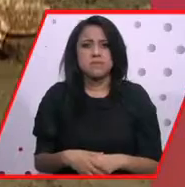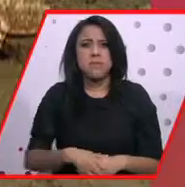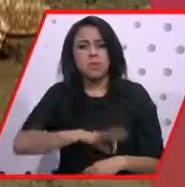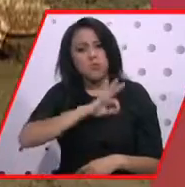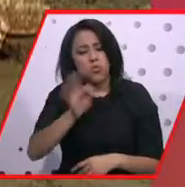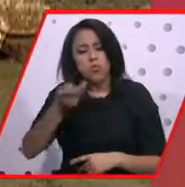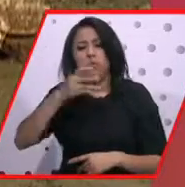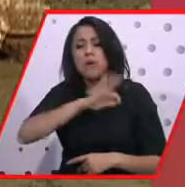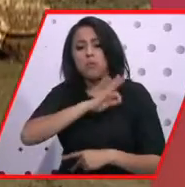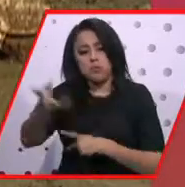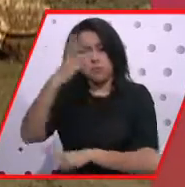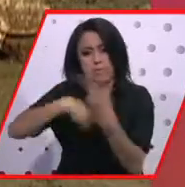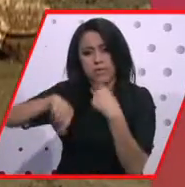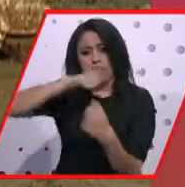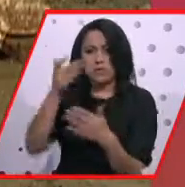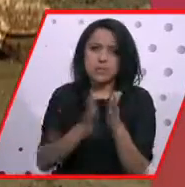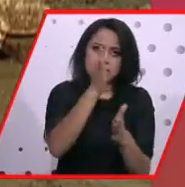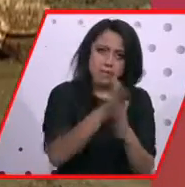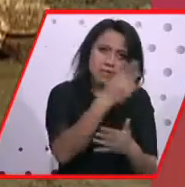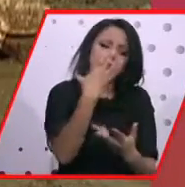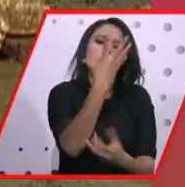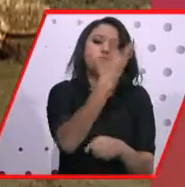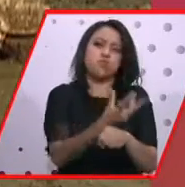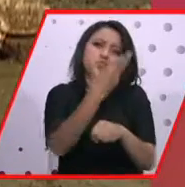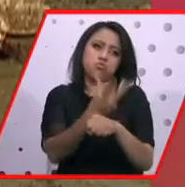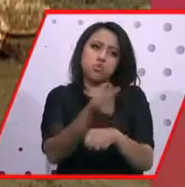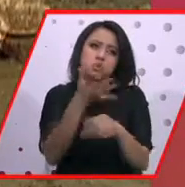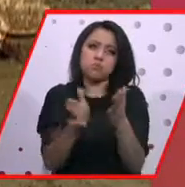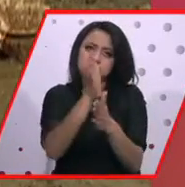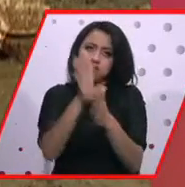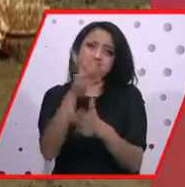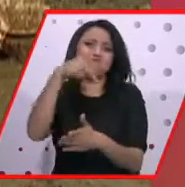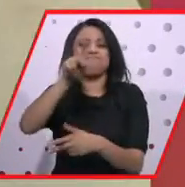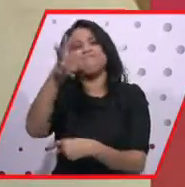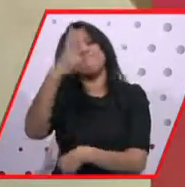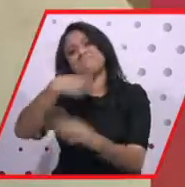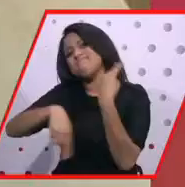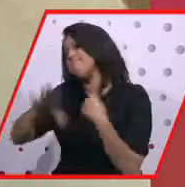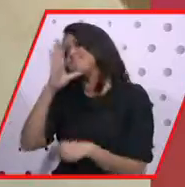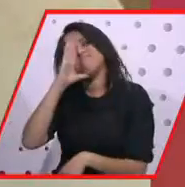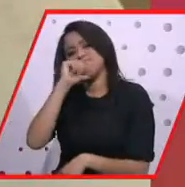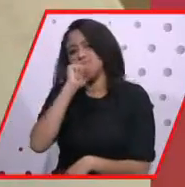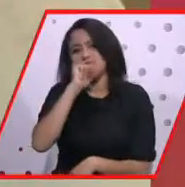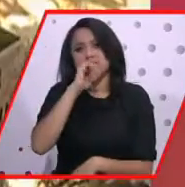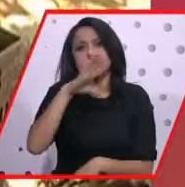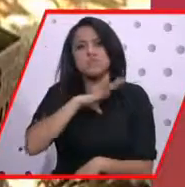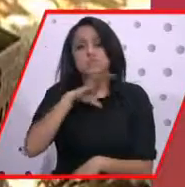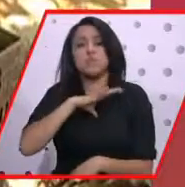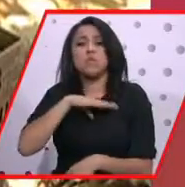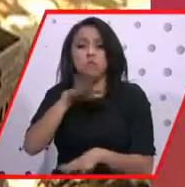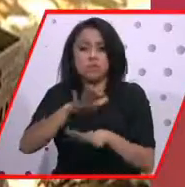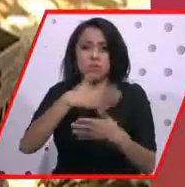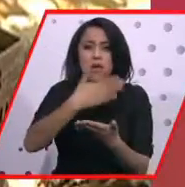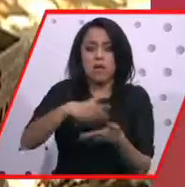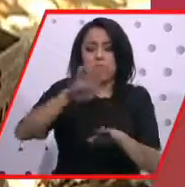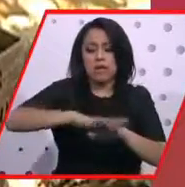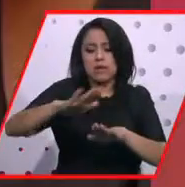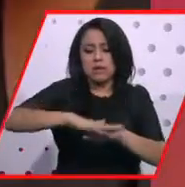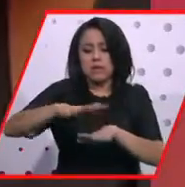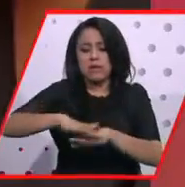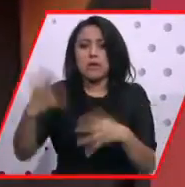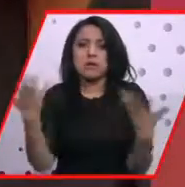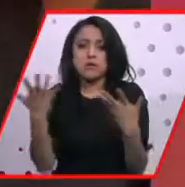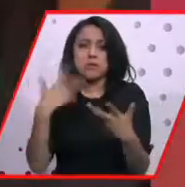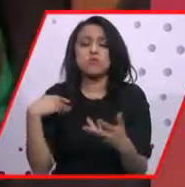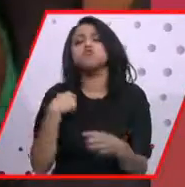para seguirme la casa, y pues ya no fue posible, él ya no regresó. Álvara es nopalera de oficio, y su esposo ayudante de